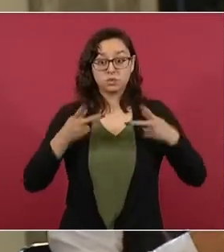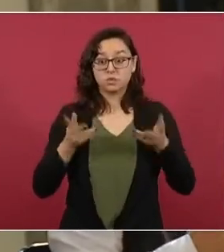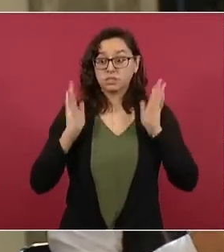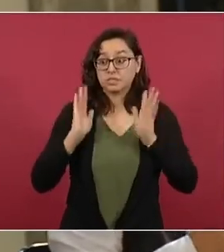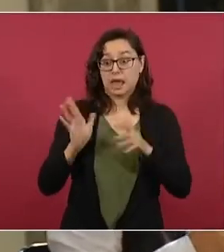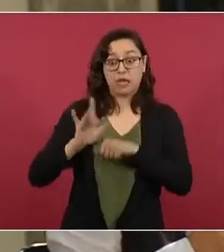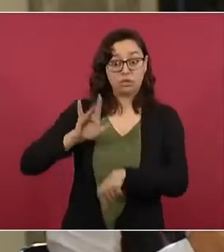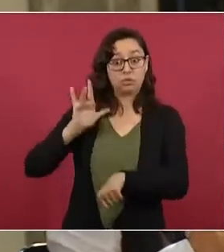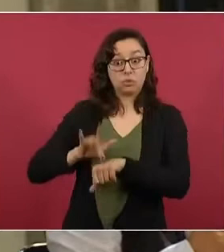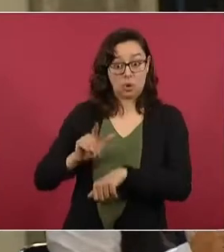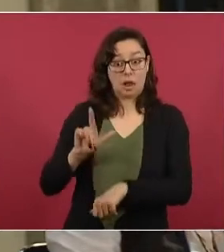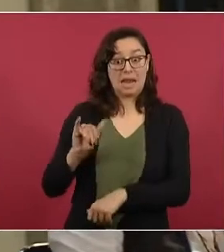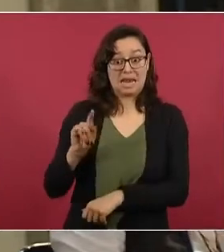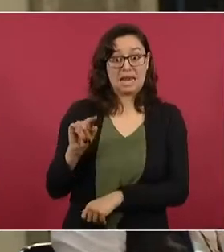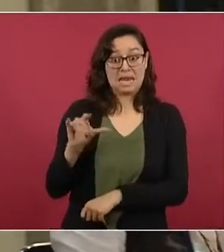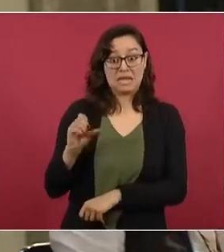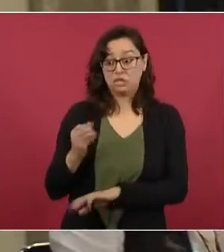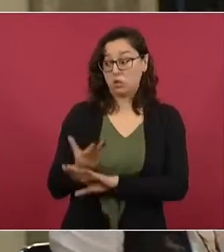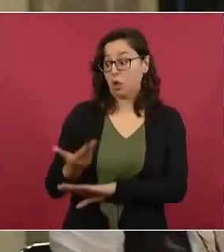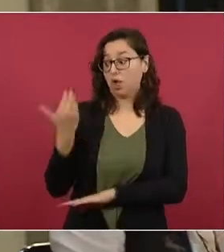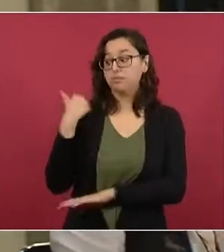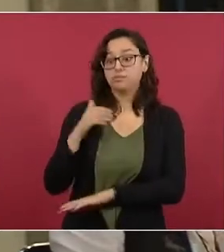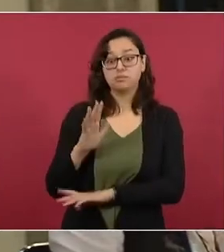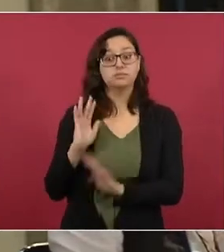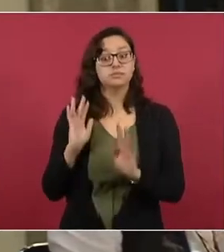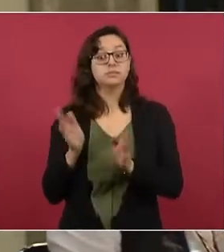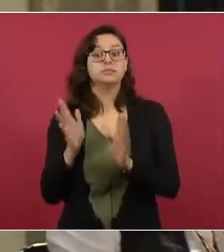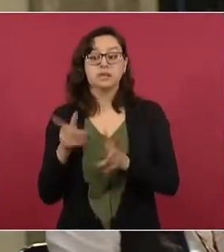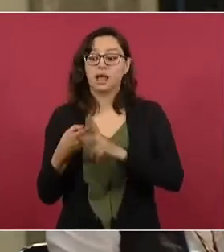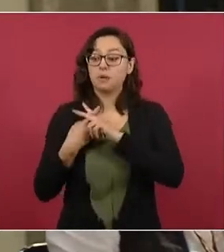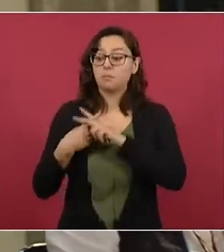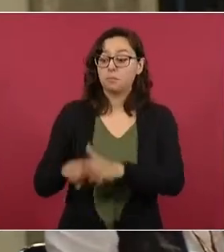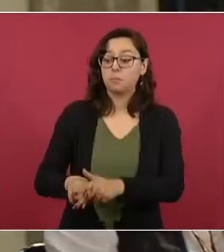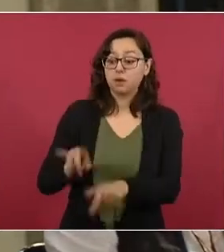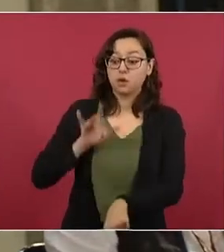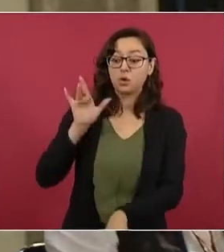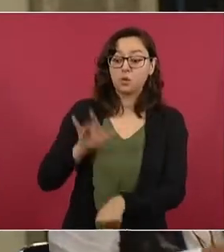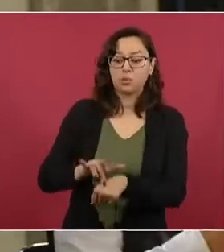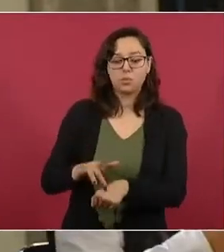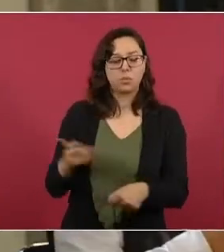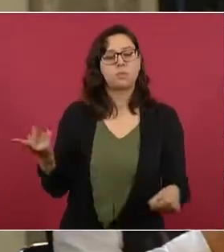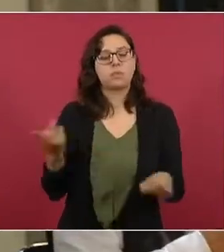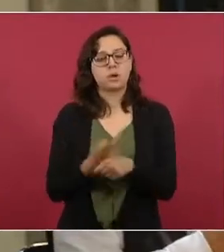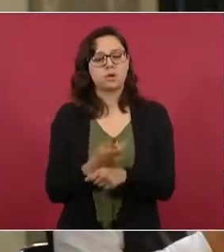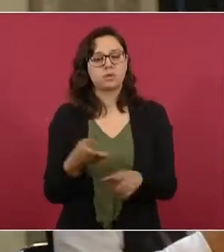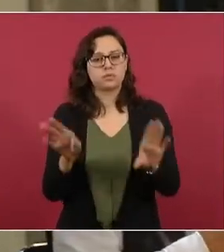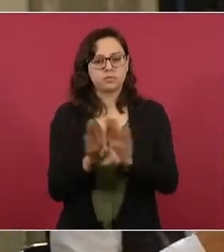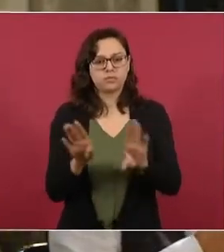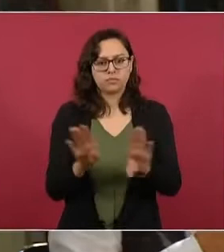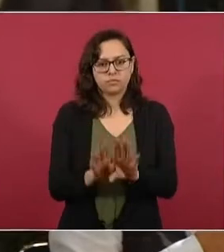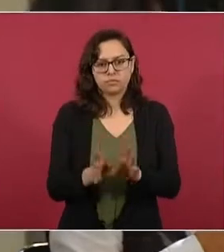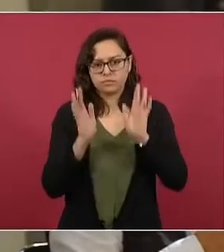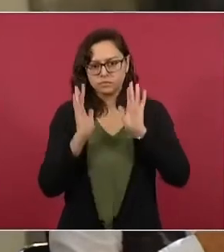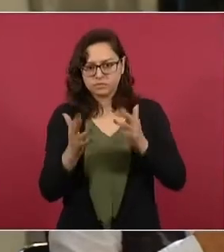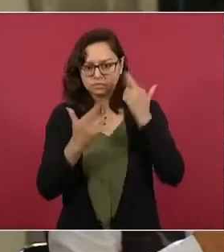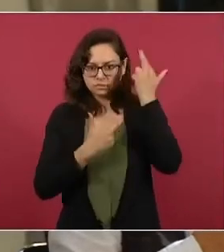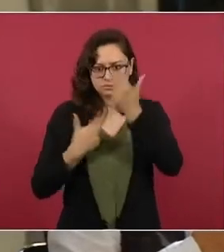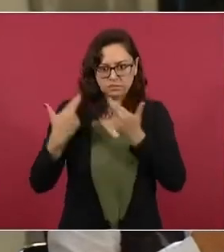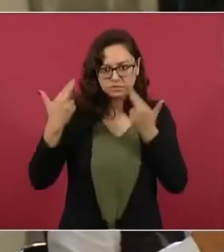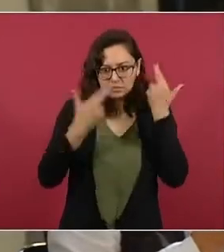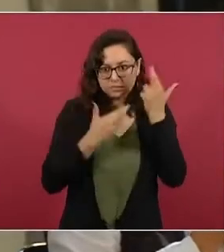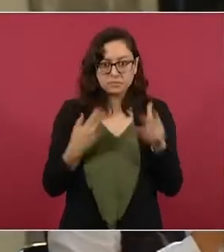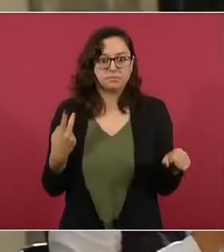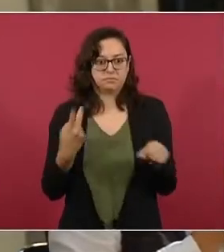explotación o exploración de litio en México? Si ya se tienen estudiados o si ya han hablado sobre